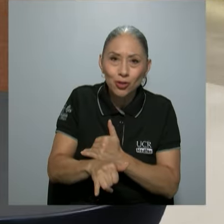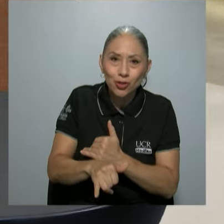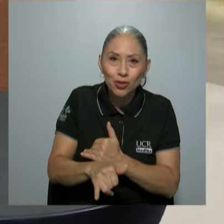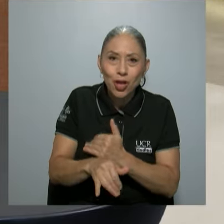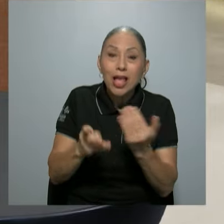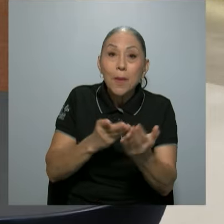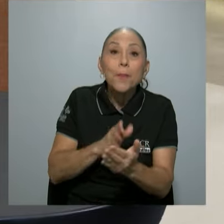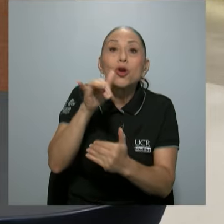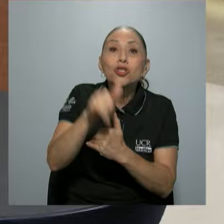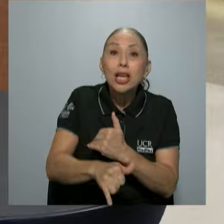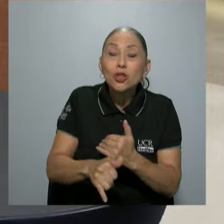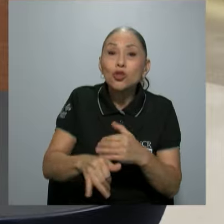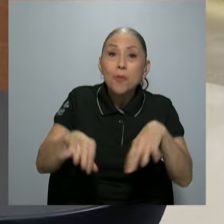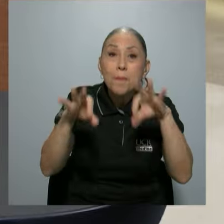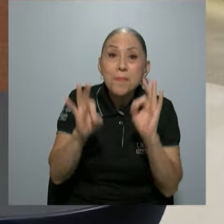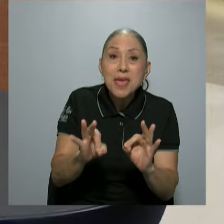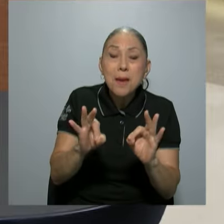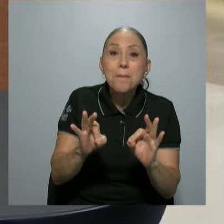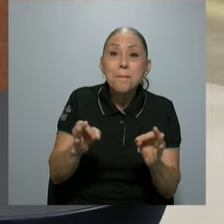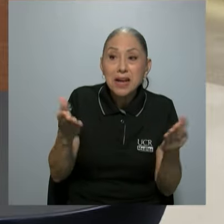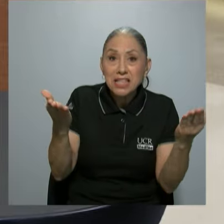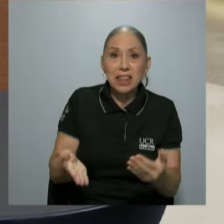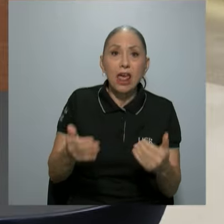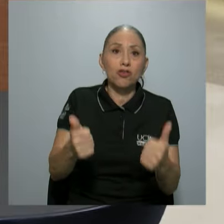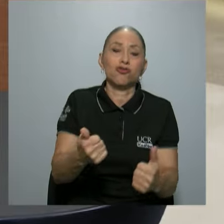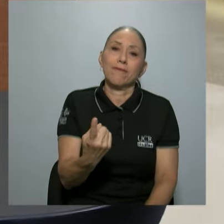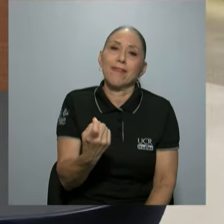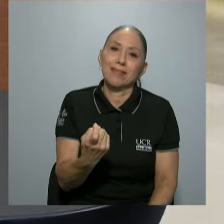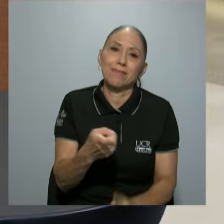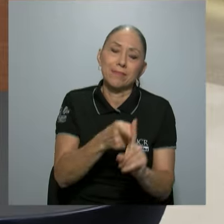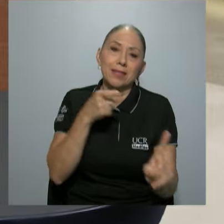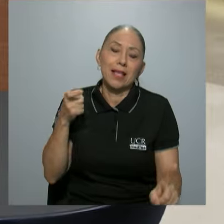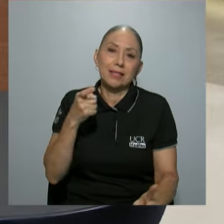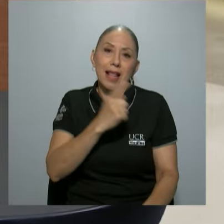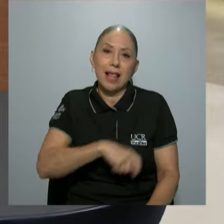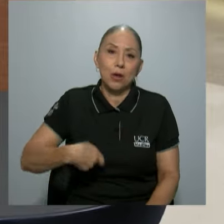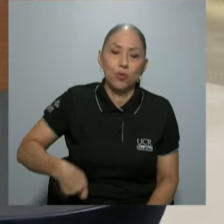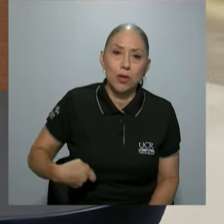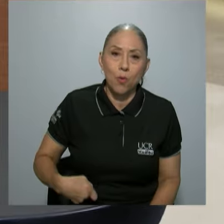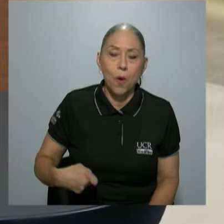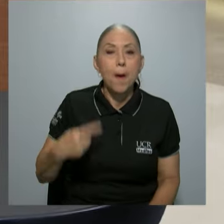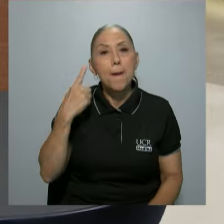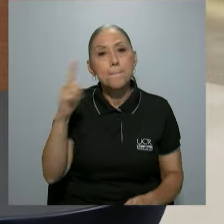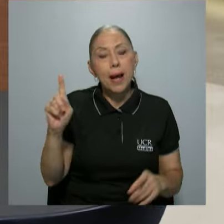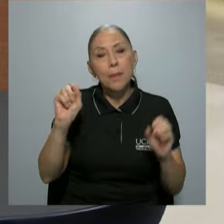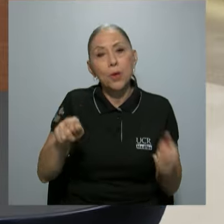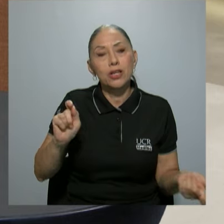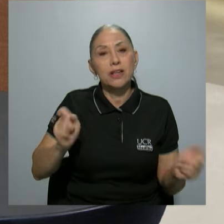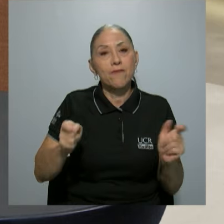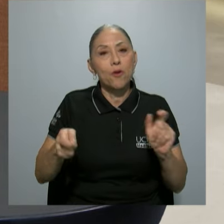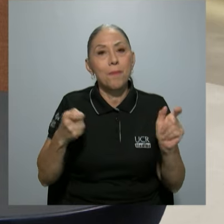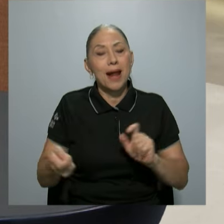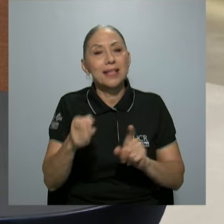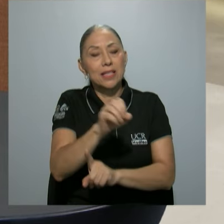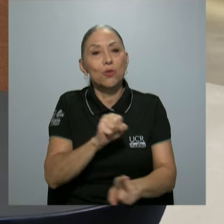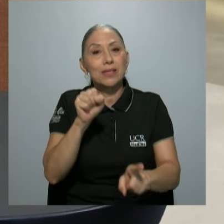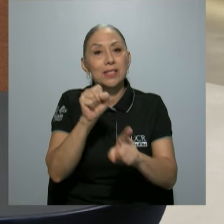bien presentados desde el Ejecutivo para reformar los procedimientos penales en